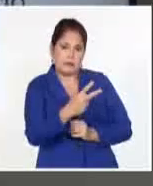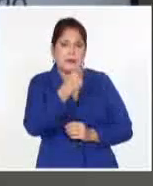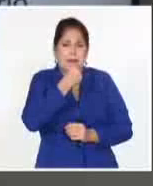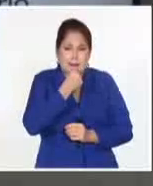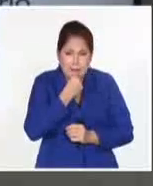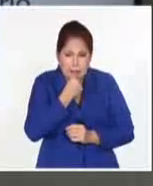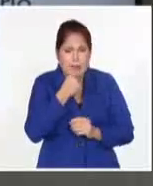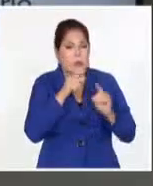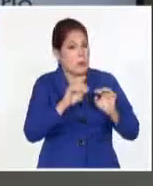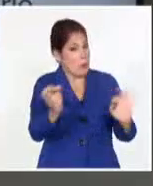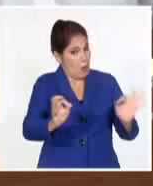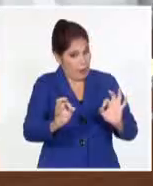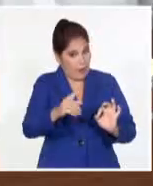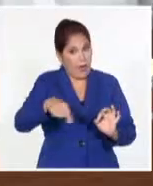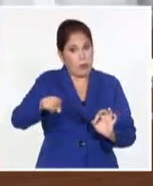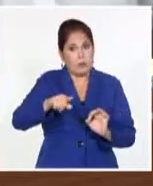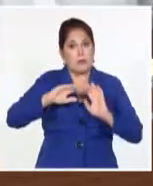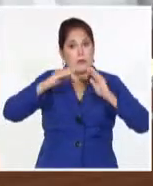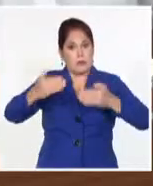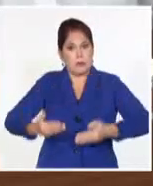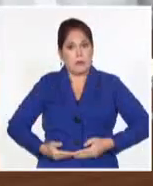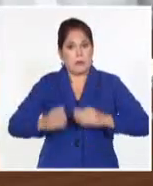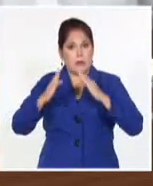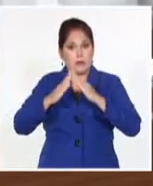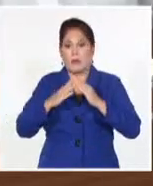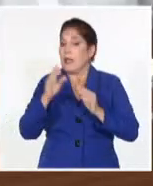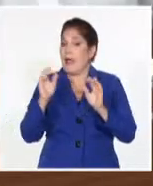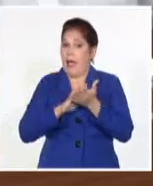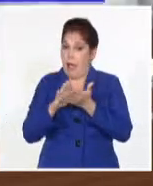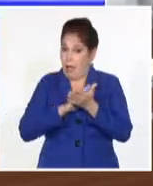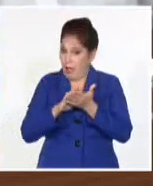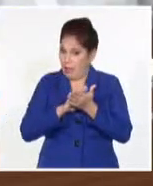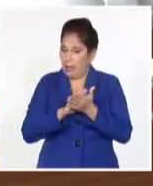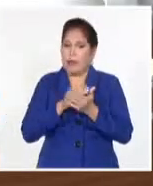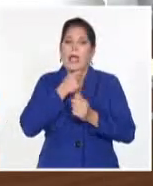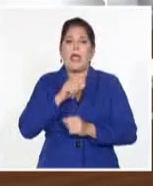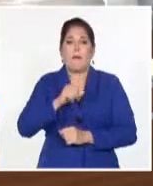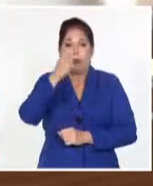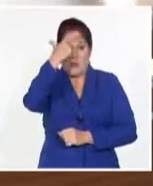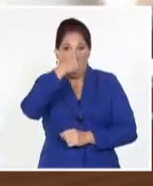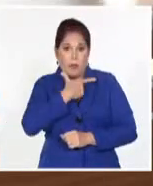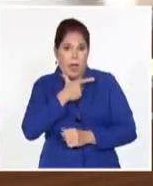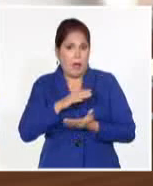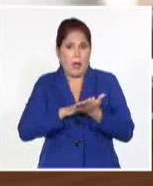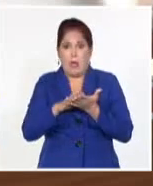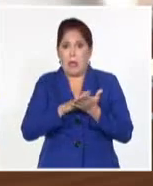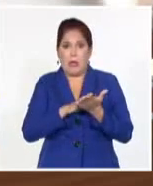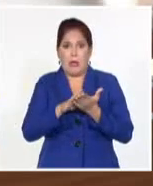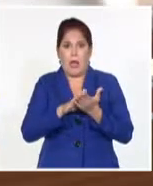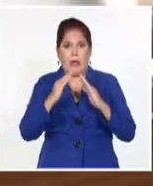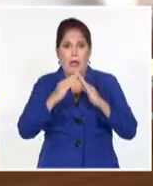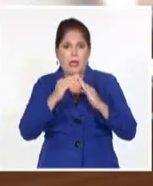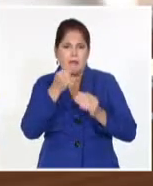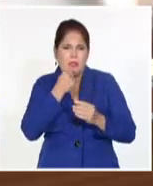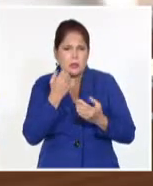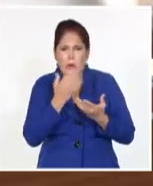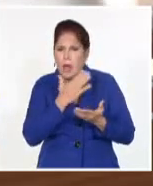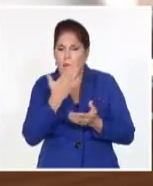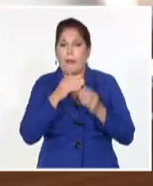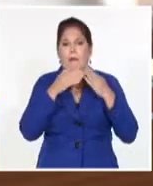abuelos y hogares maternos. Ciego de Ávila no tiene considerada ninguna acción en los hogares de ancianos, en